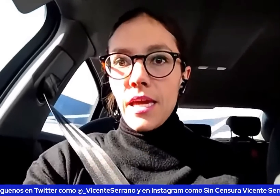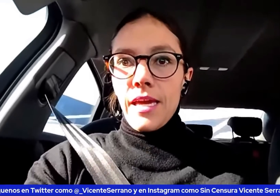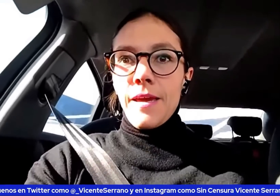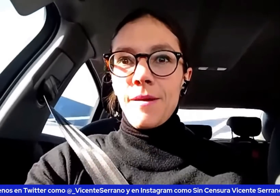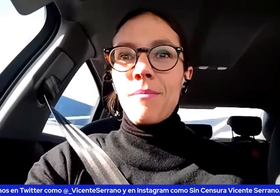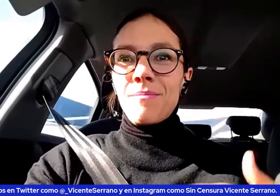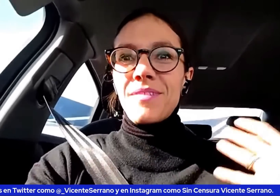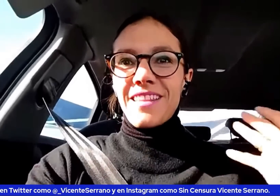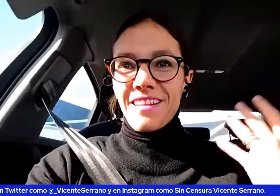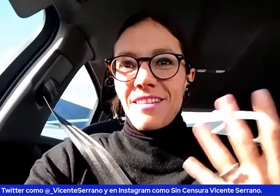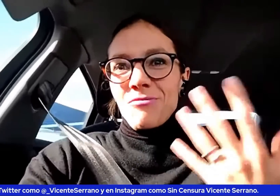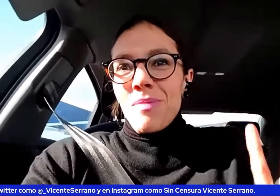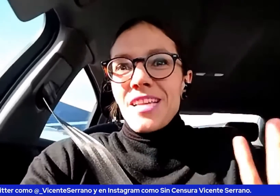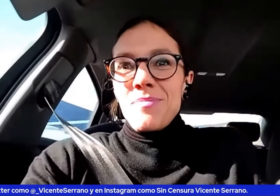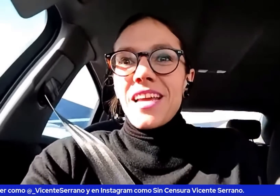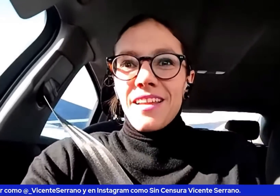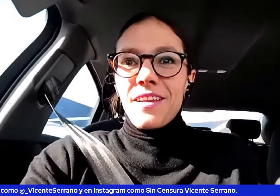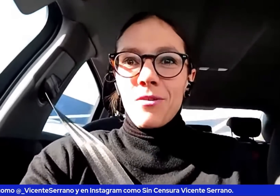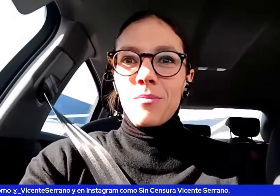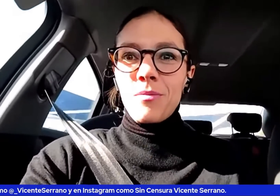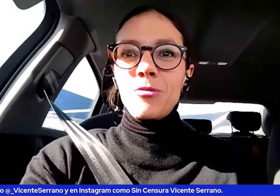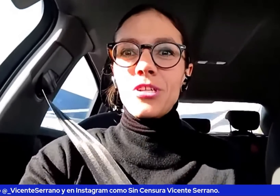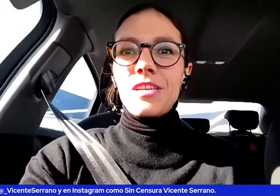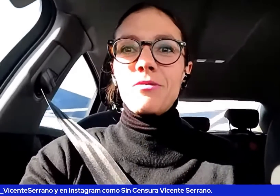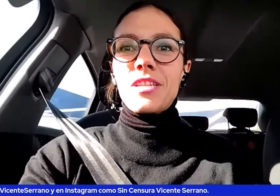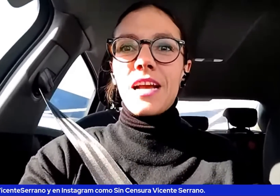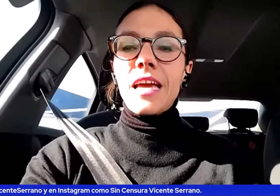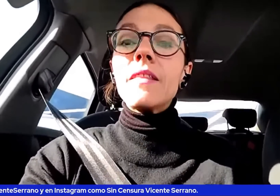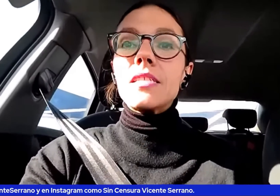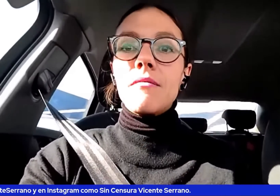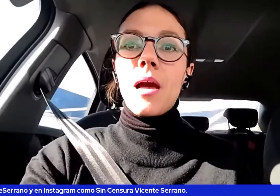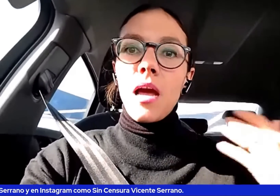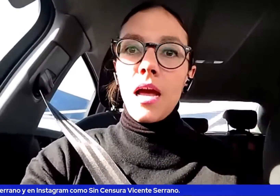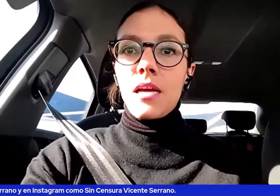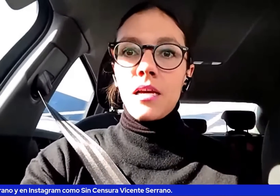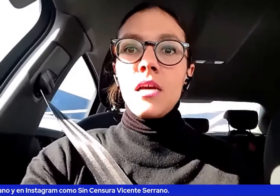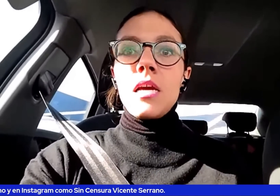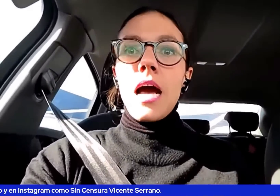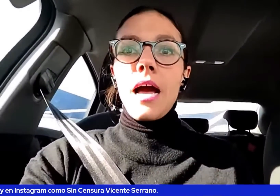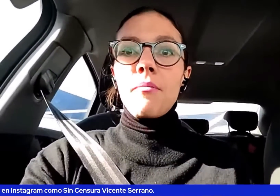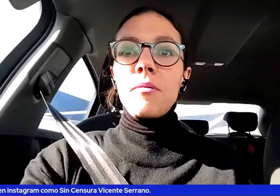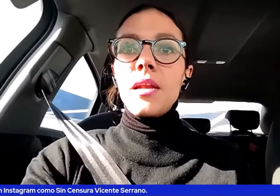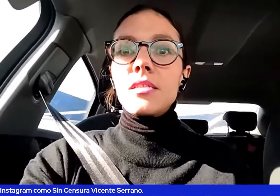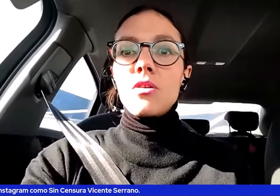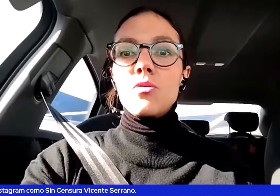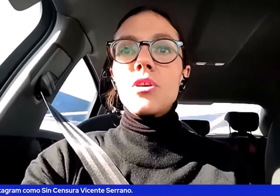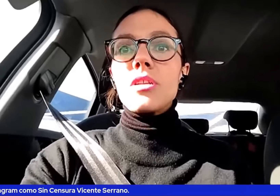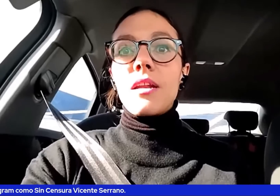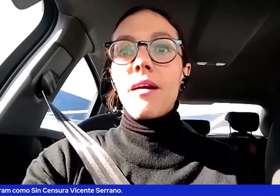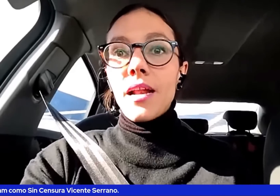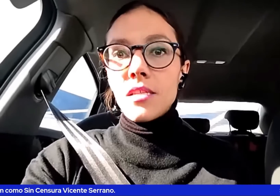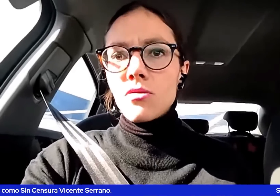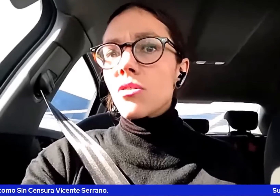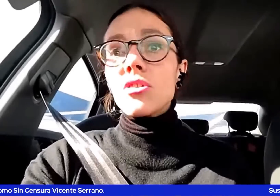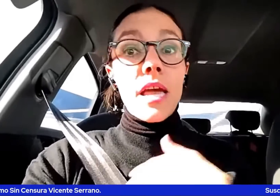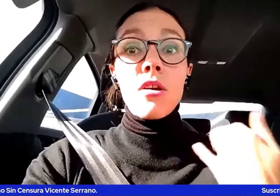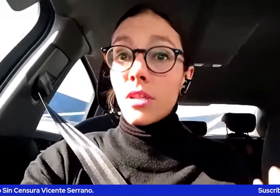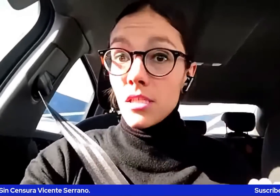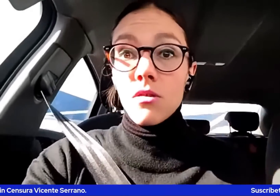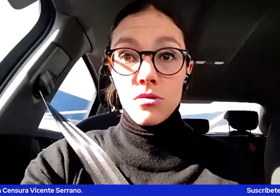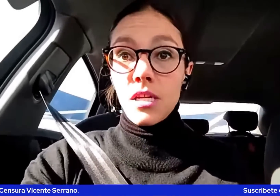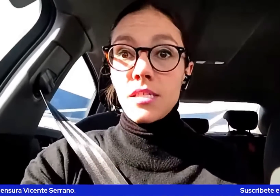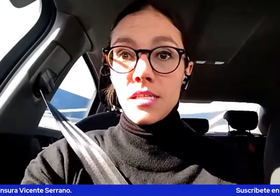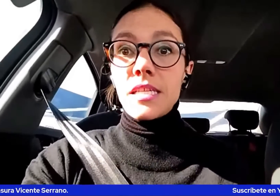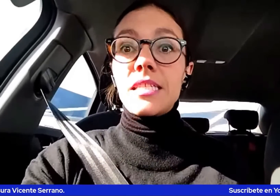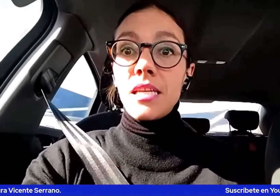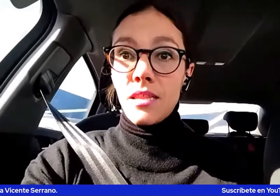país que un país migrante, ¿no? Mucha de nuestra gente se va a vivir a Estados Unidos, a trabajar a Estados Unidos en